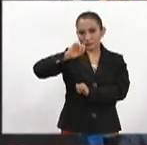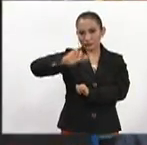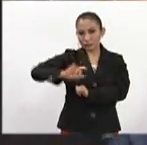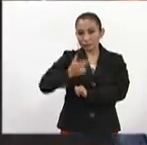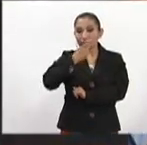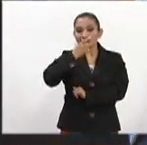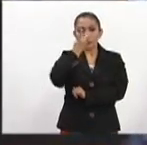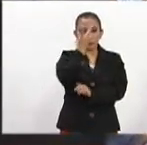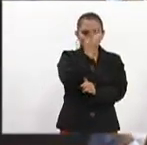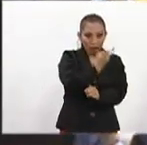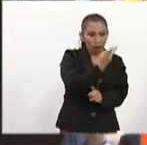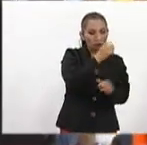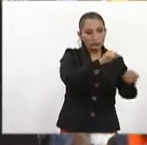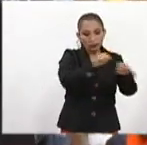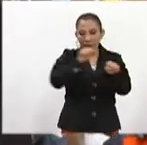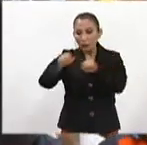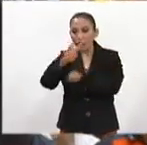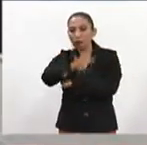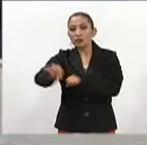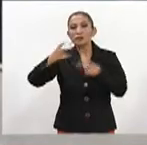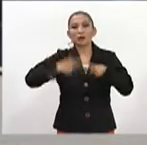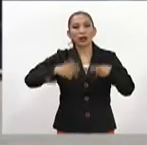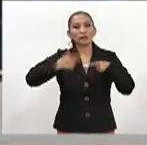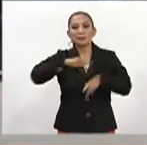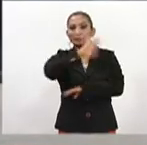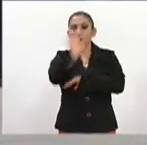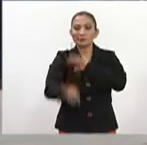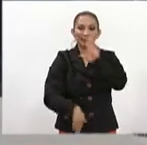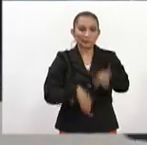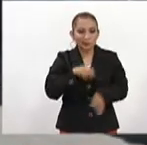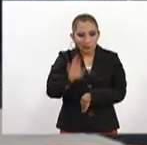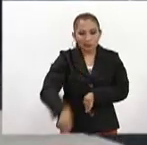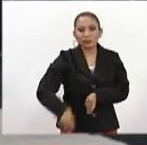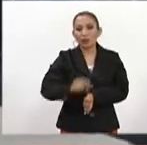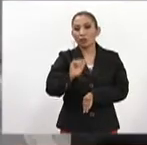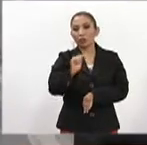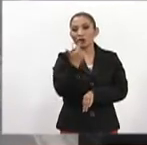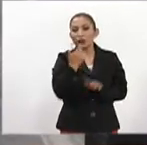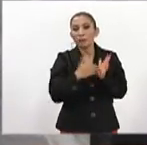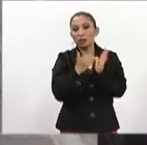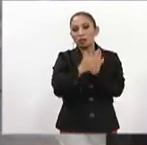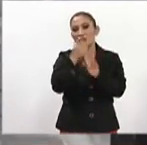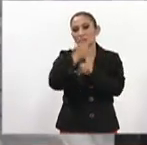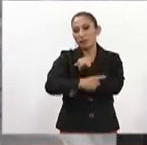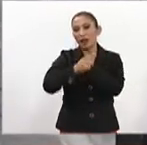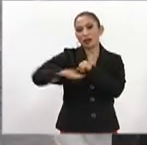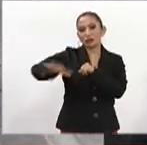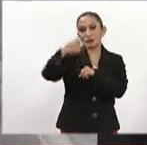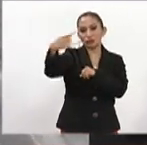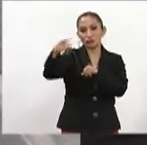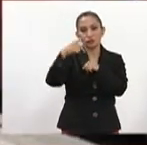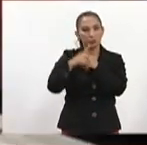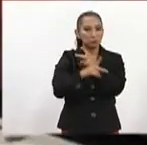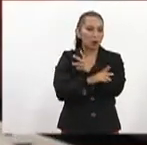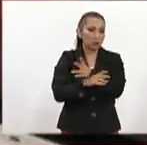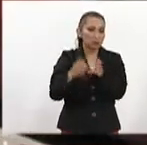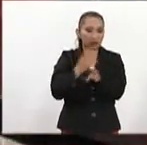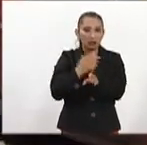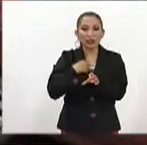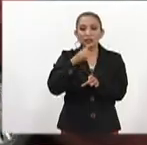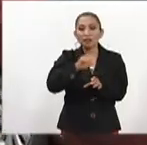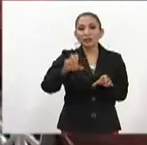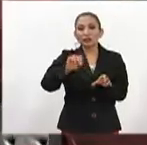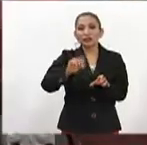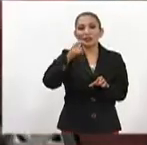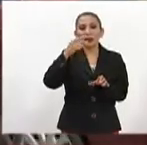que en los dos sismos más de 400 personas murieron, 12 millones resultaron afectadas y